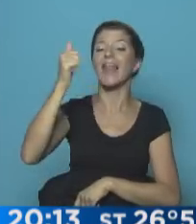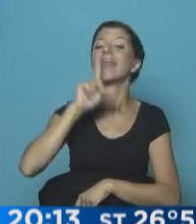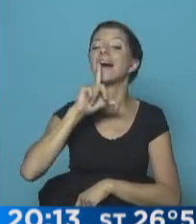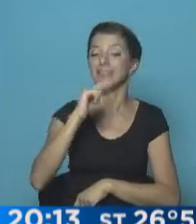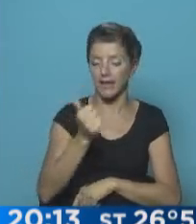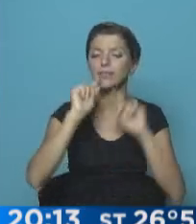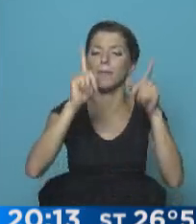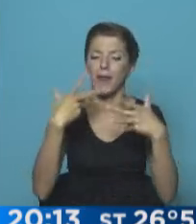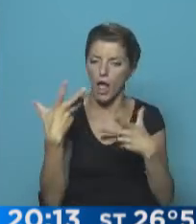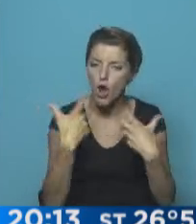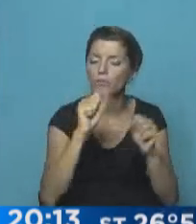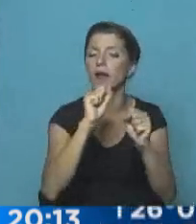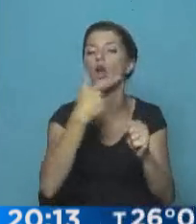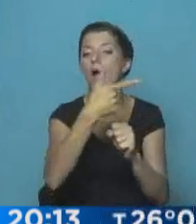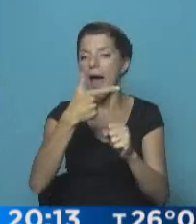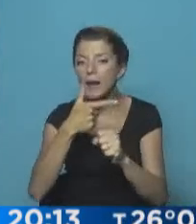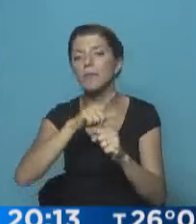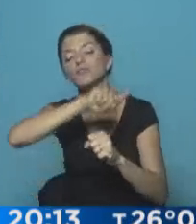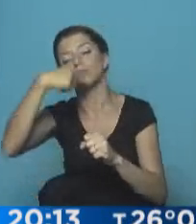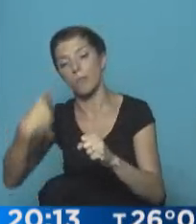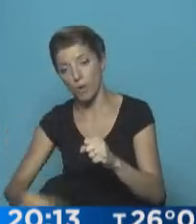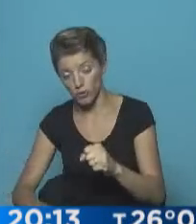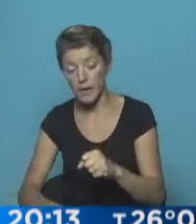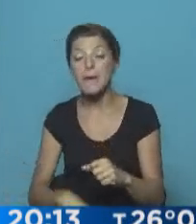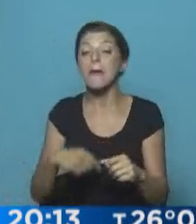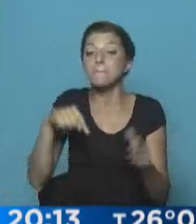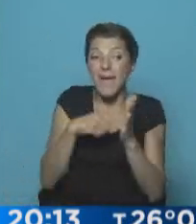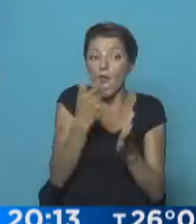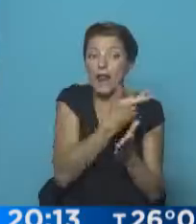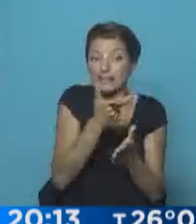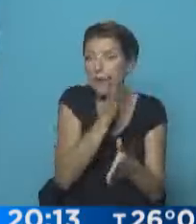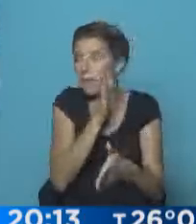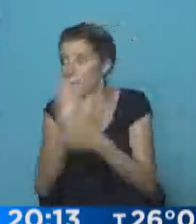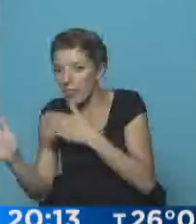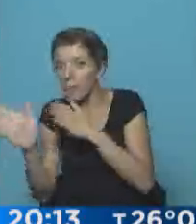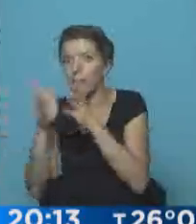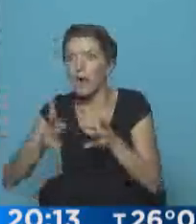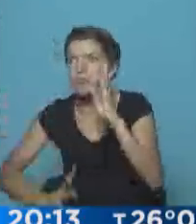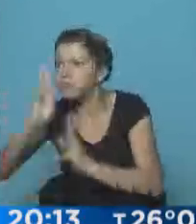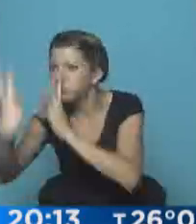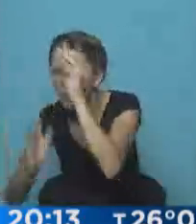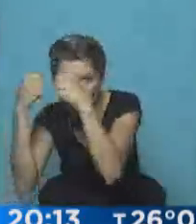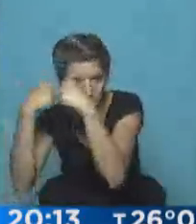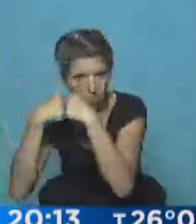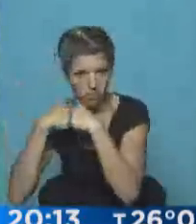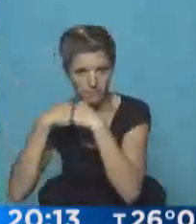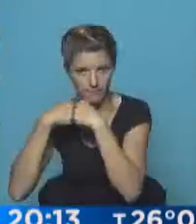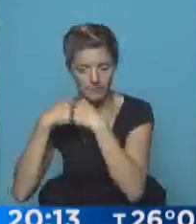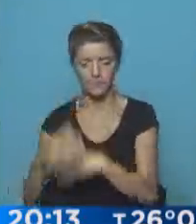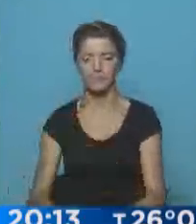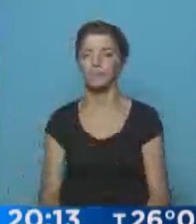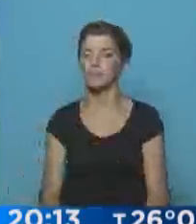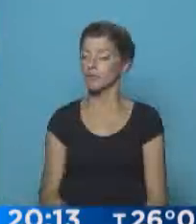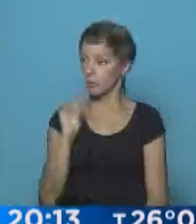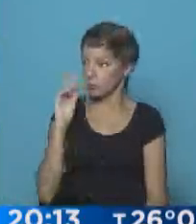embargo, los prófugos habían abandonado el lugar para ocultarse en los pastizales de los alrededores. Sí, vive acá